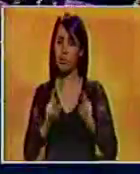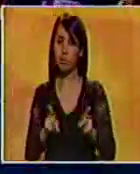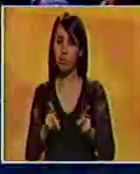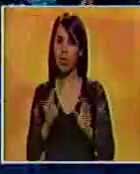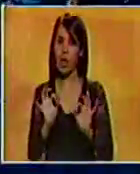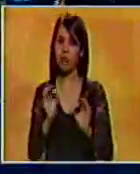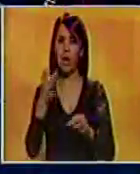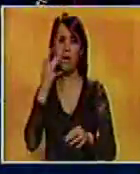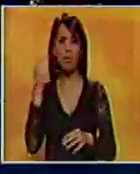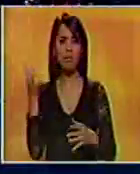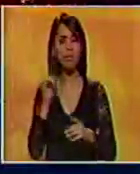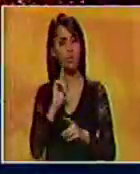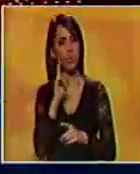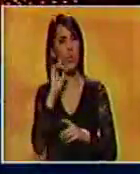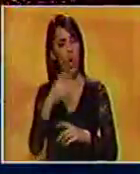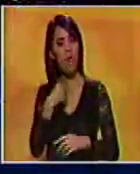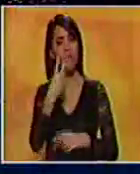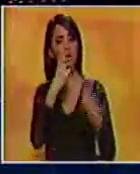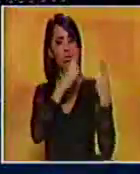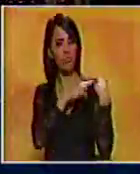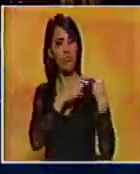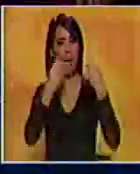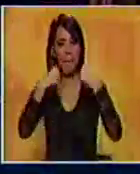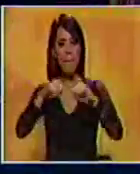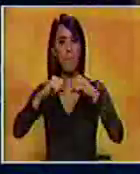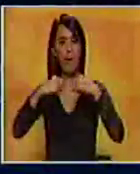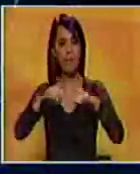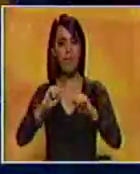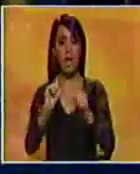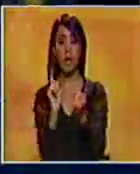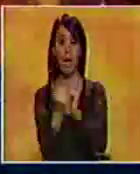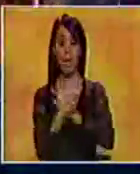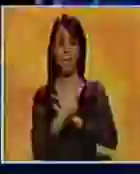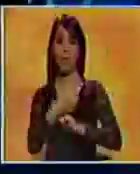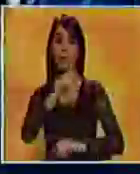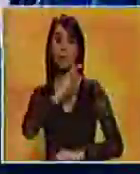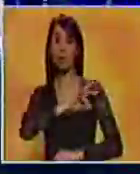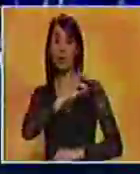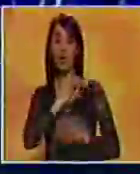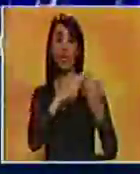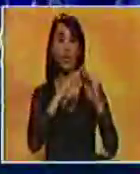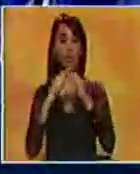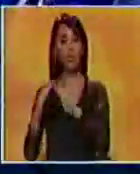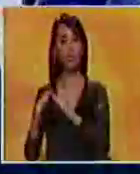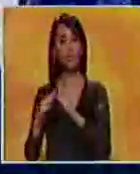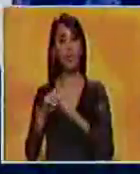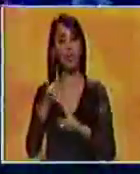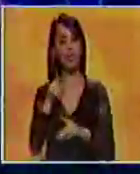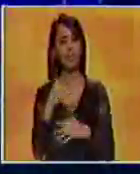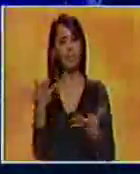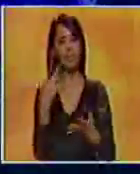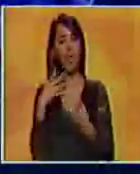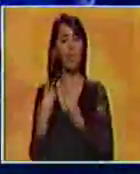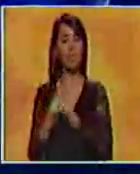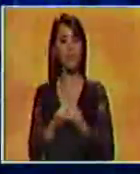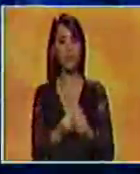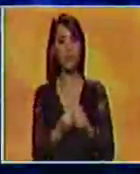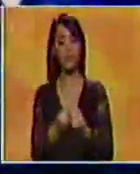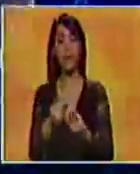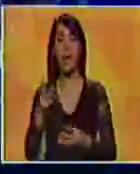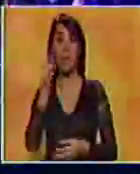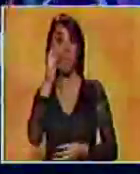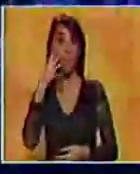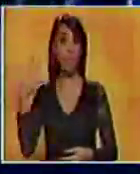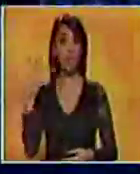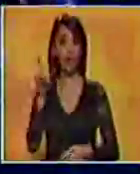específico, sino a las voces de líderes emprendedores que promueven cambios sociales en la comunidad, y ellos estuvieron acompañados de las figuras más populares